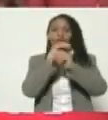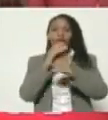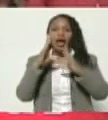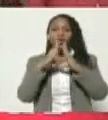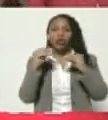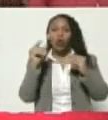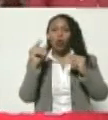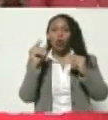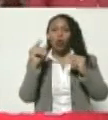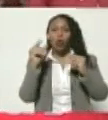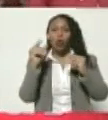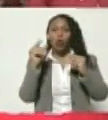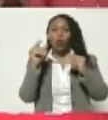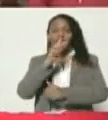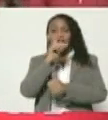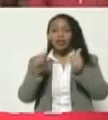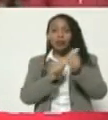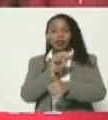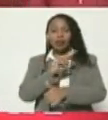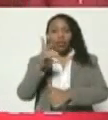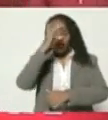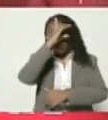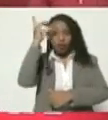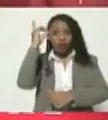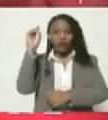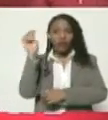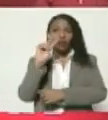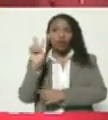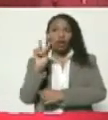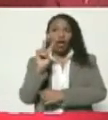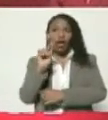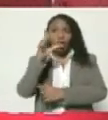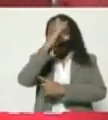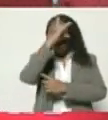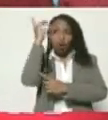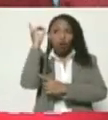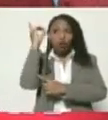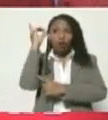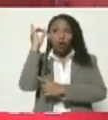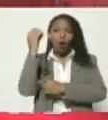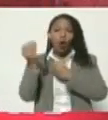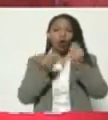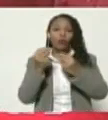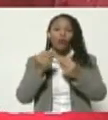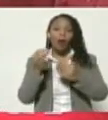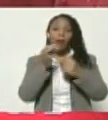todos. El Partido Socialista Unido de Venezuela, Diosdado Cabello, como una